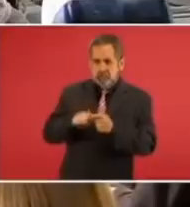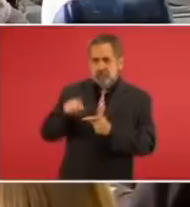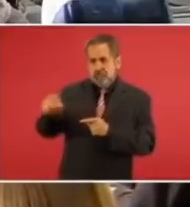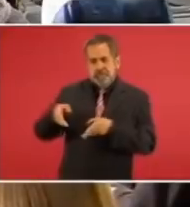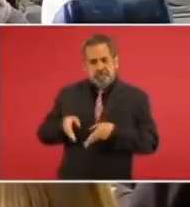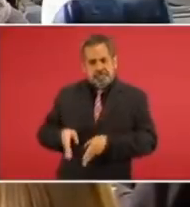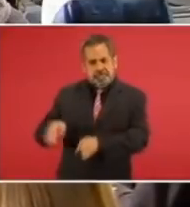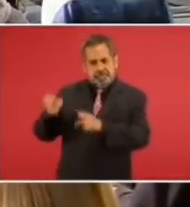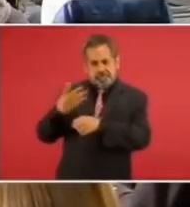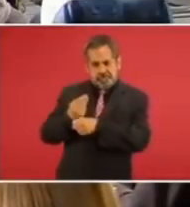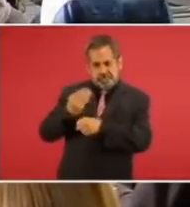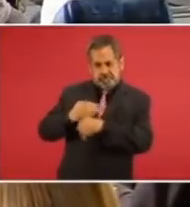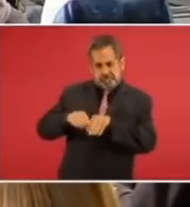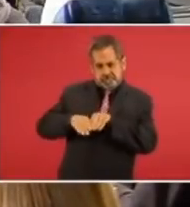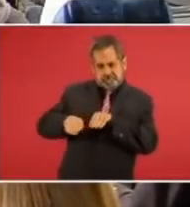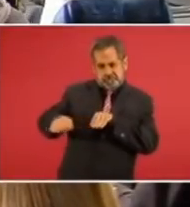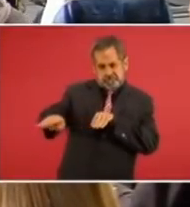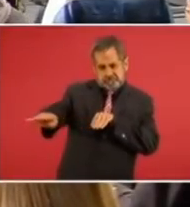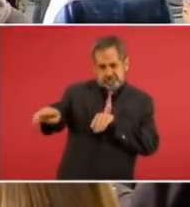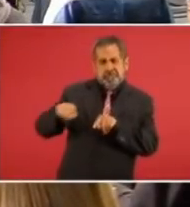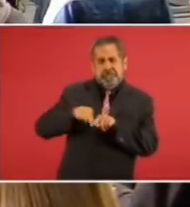camino que